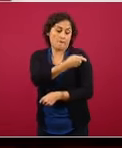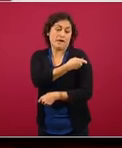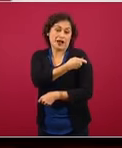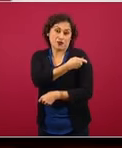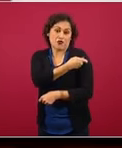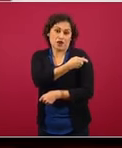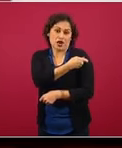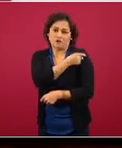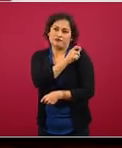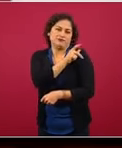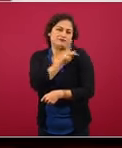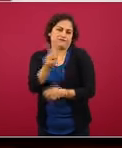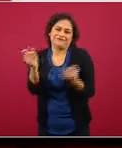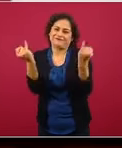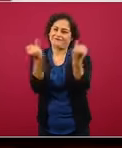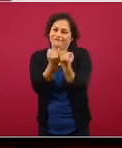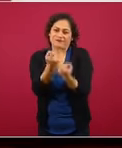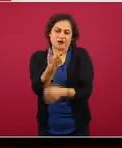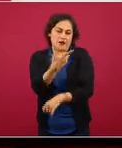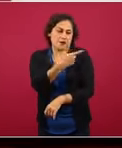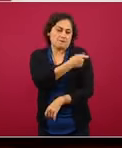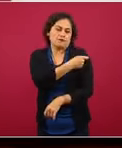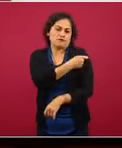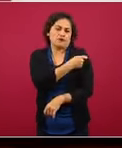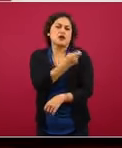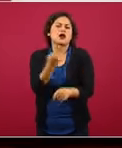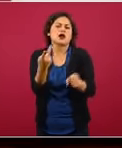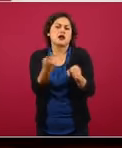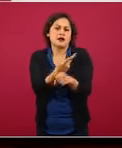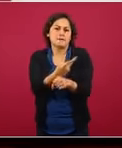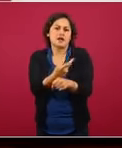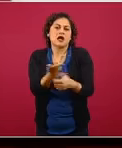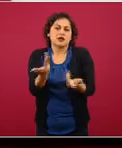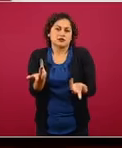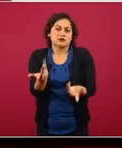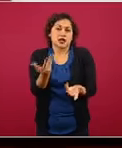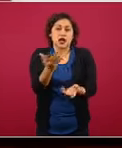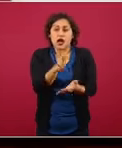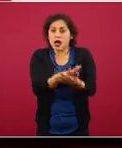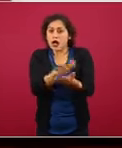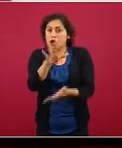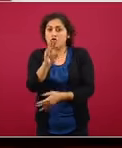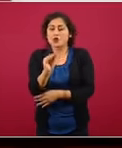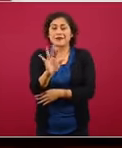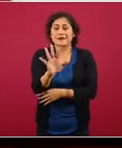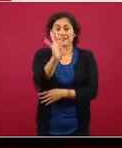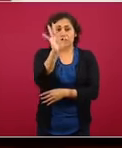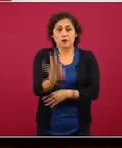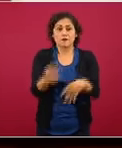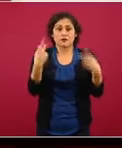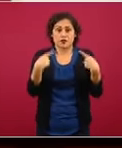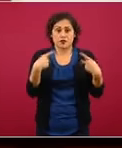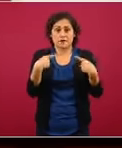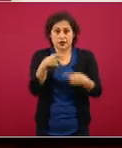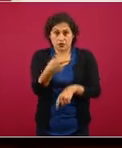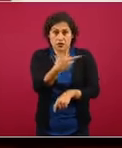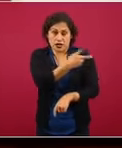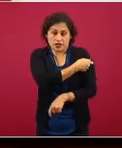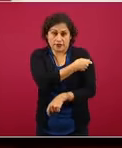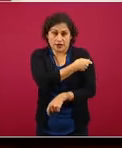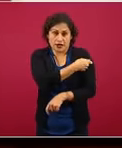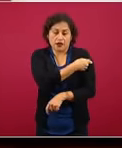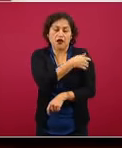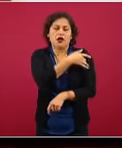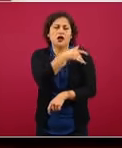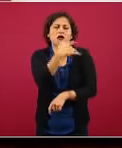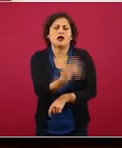aplica intramuscular, lo más seguro es que más del 95% de las personas a las que se les aplique tengan